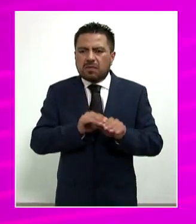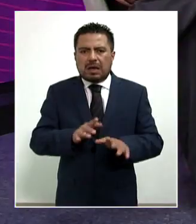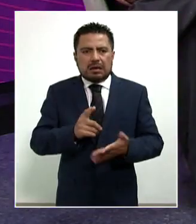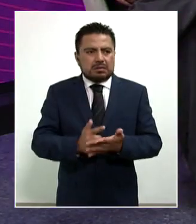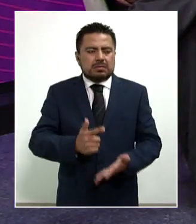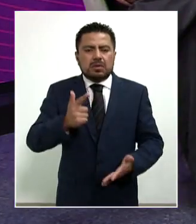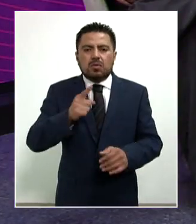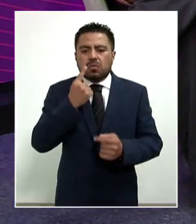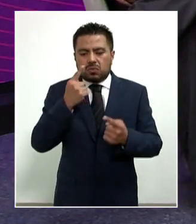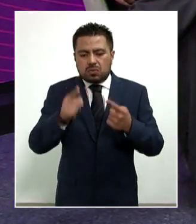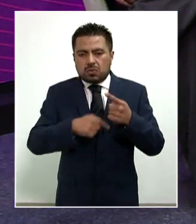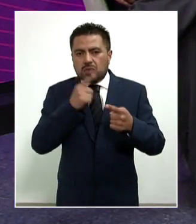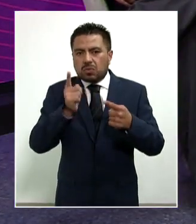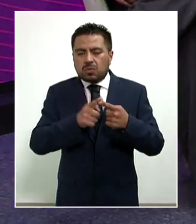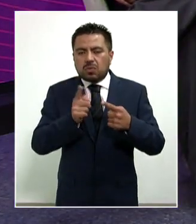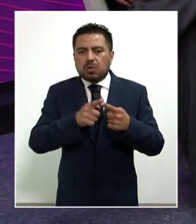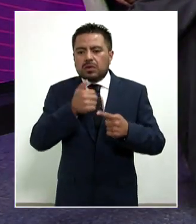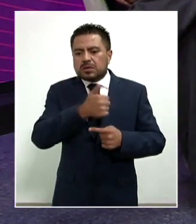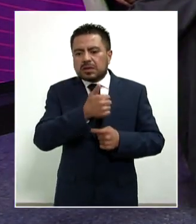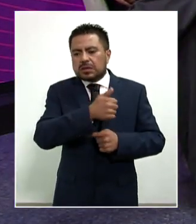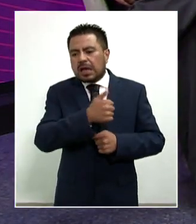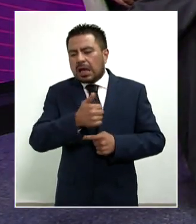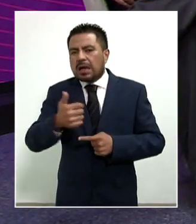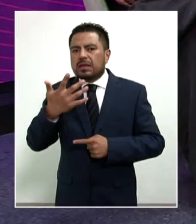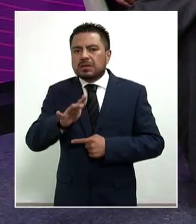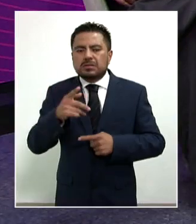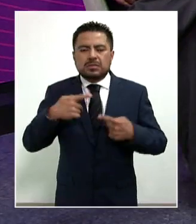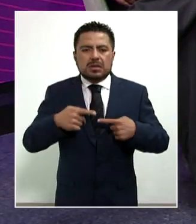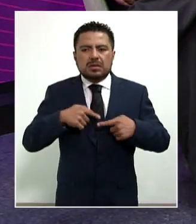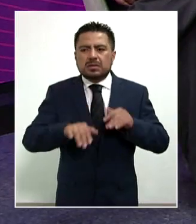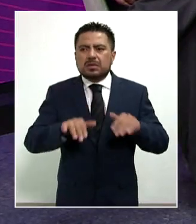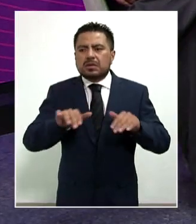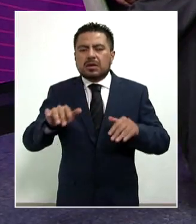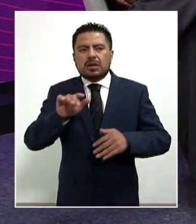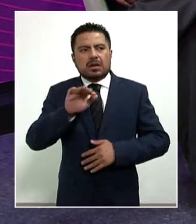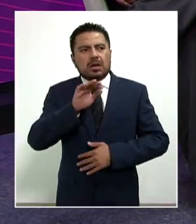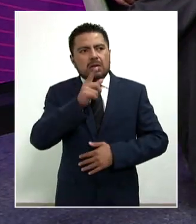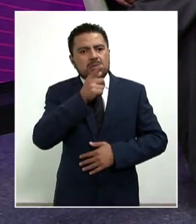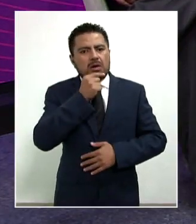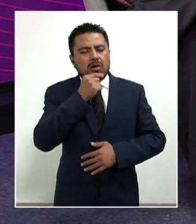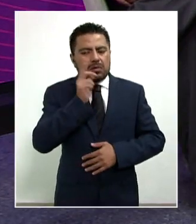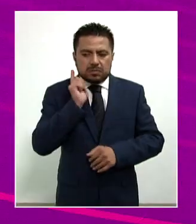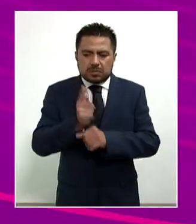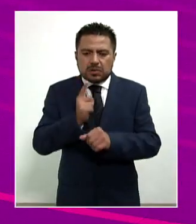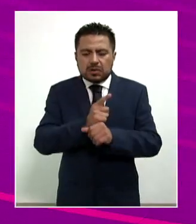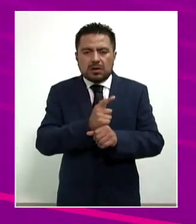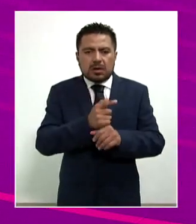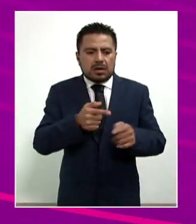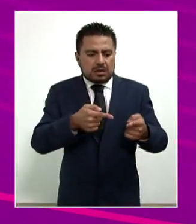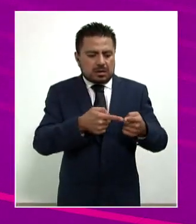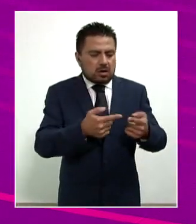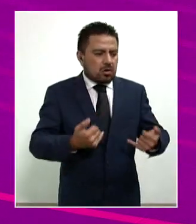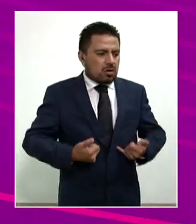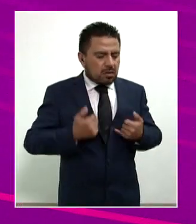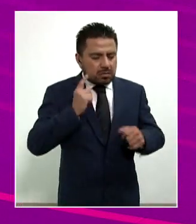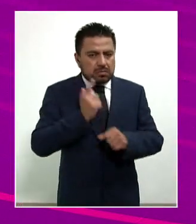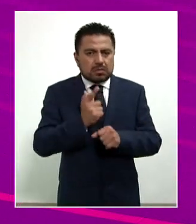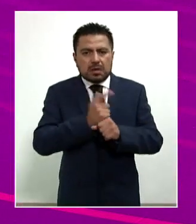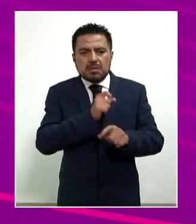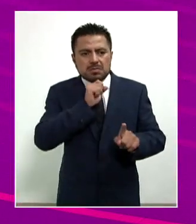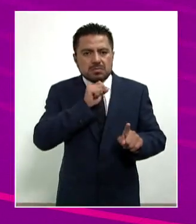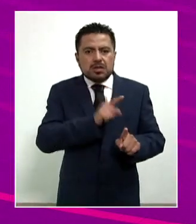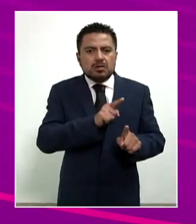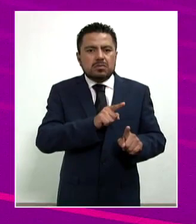graves. 1, 6 de cada 10 personas llamaría a la policía si viera jóvenes parados en una esquina. Más o menos la